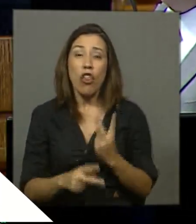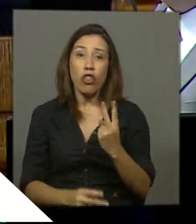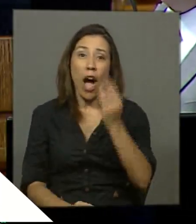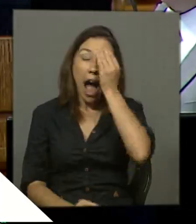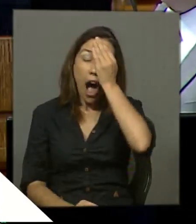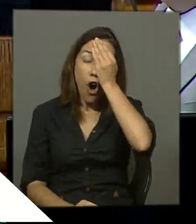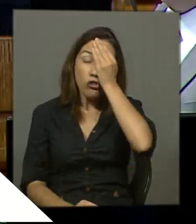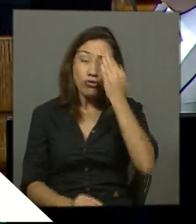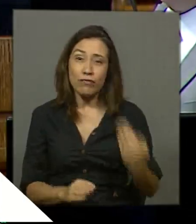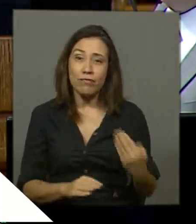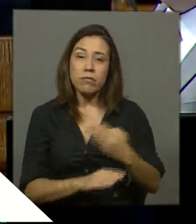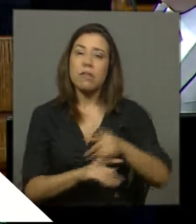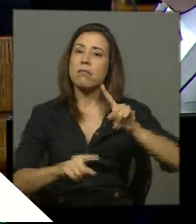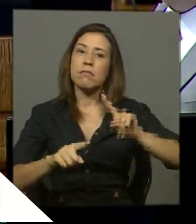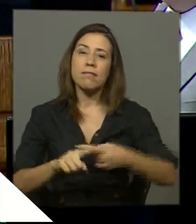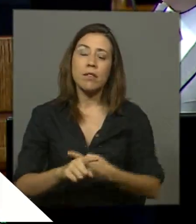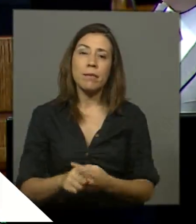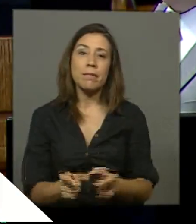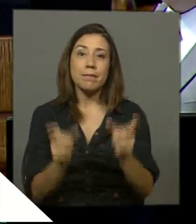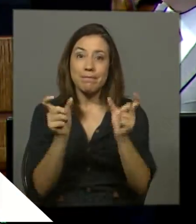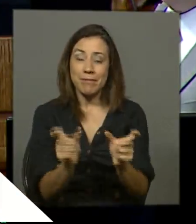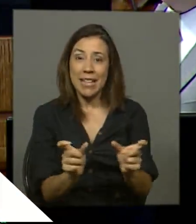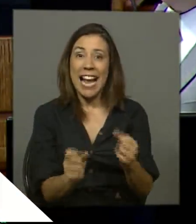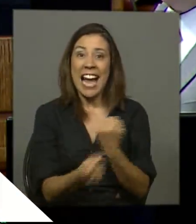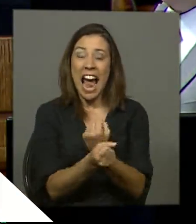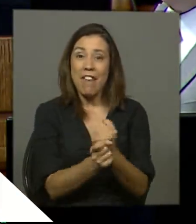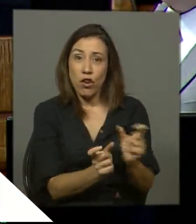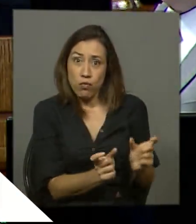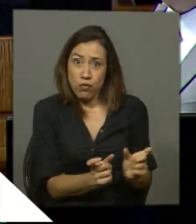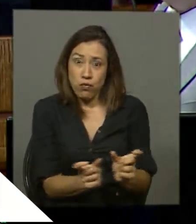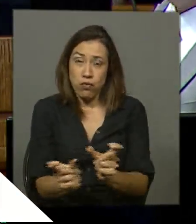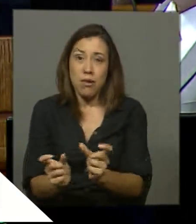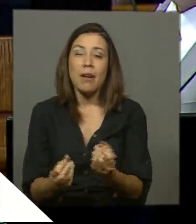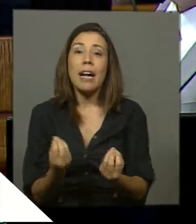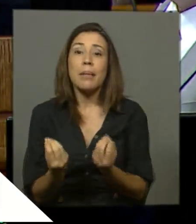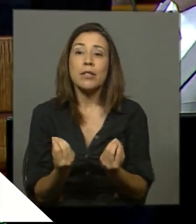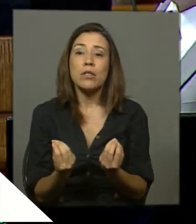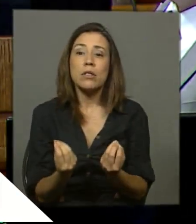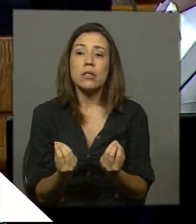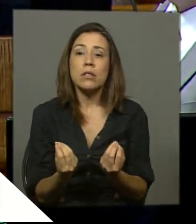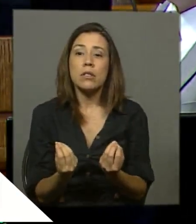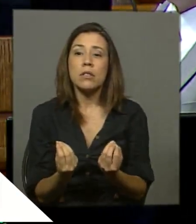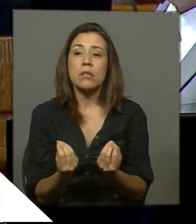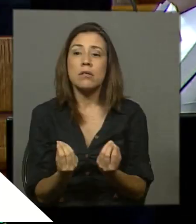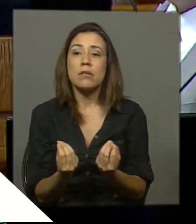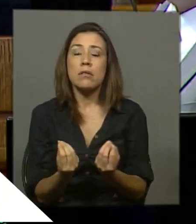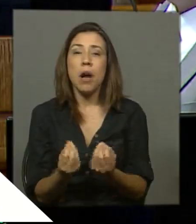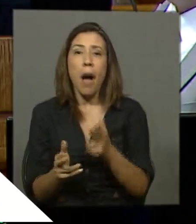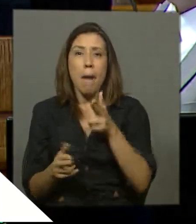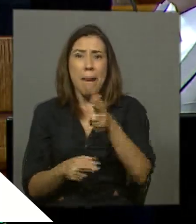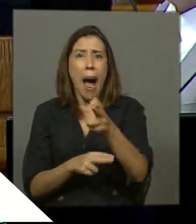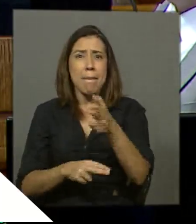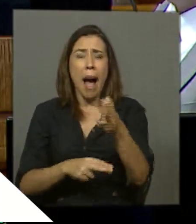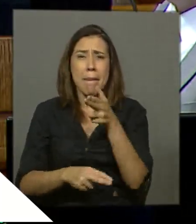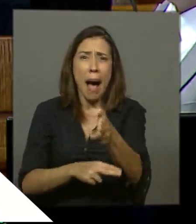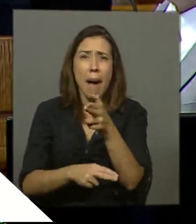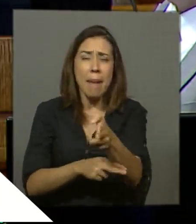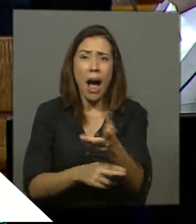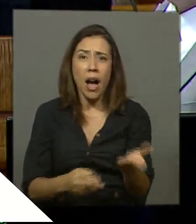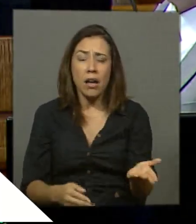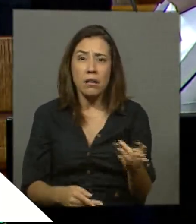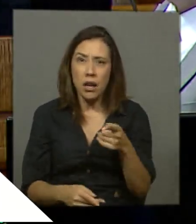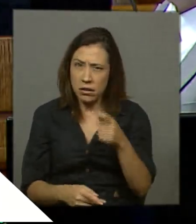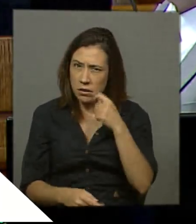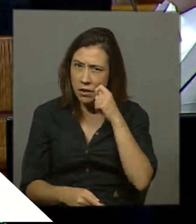Agosto ministro nuevamente custodiados por carabineros y sabe lo que pasó fueron repelidos a balazos Ese es el